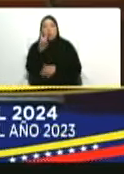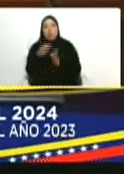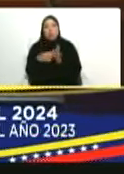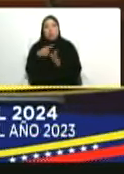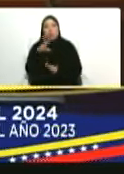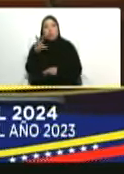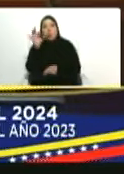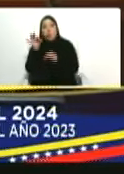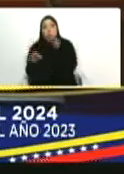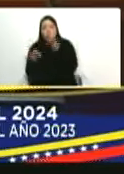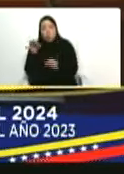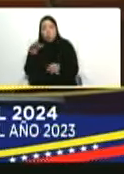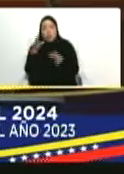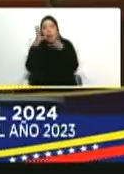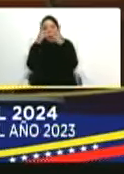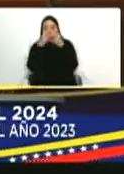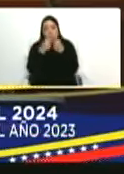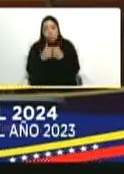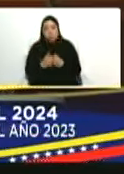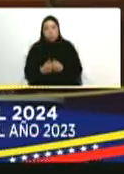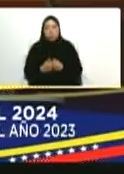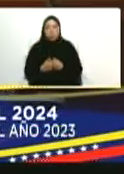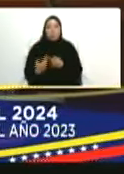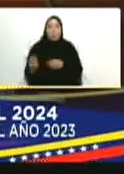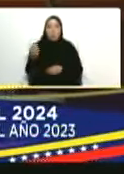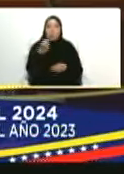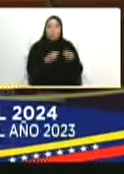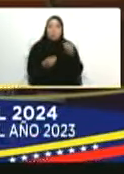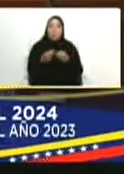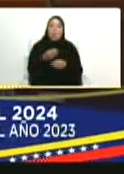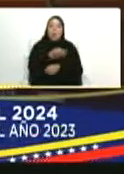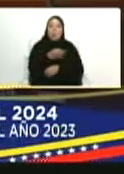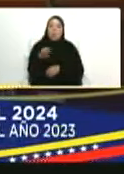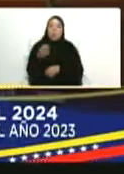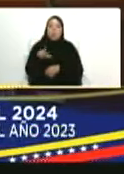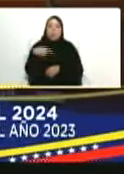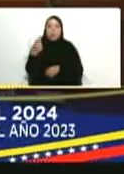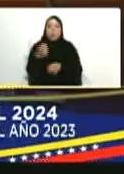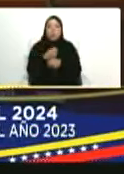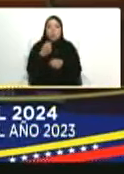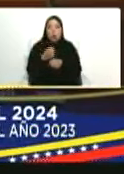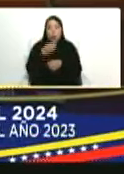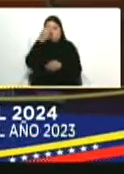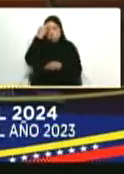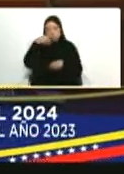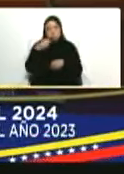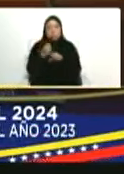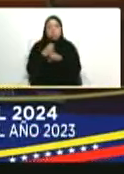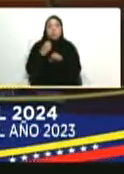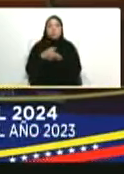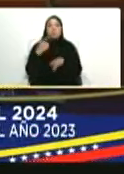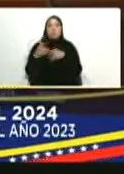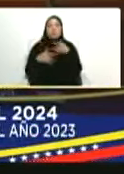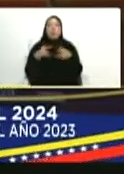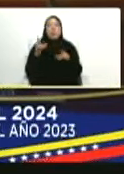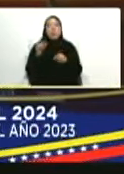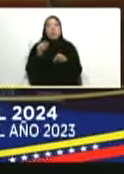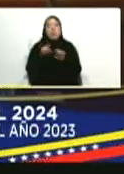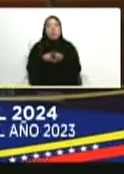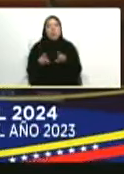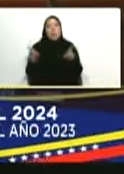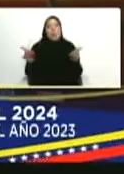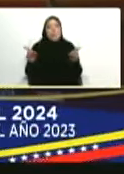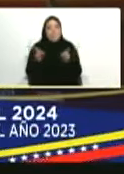gestión jurisdiccional y administrativa de la que en resumen podemos destacar los siguientes aspectos. Hemos tratado de hacer una